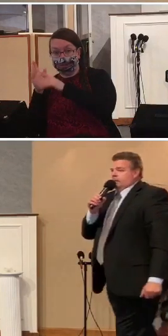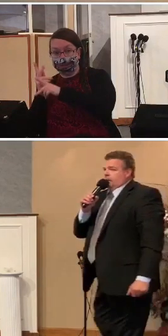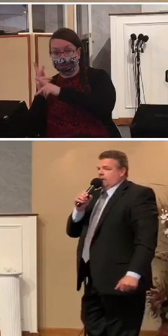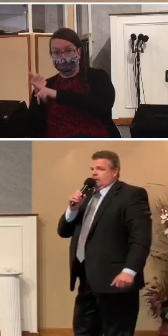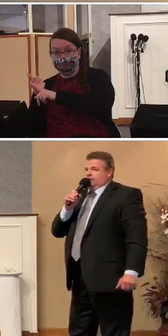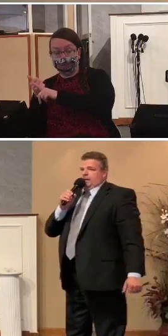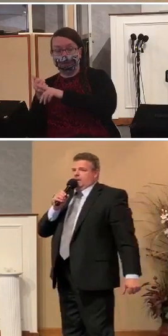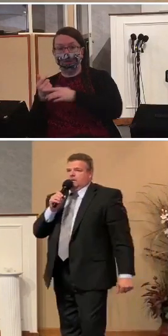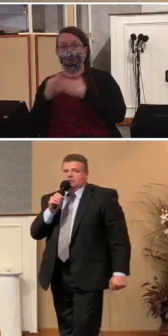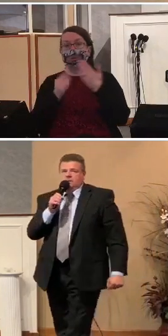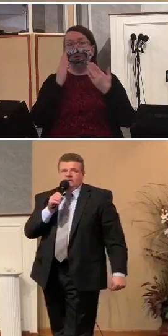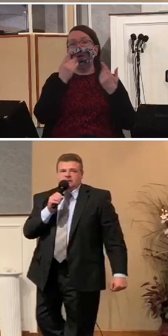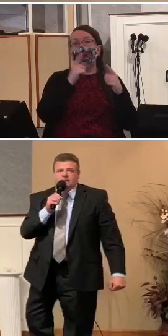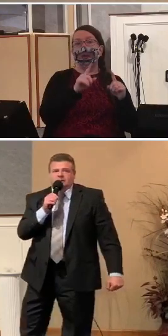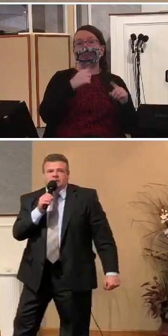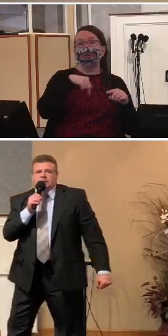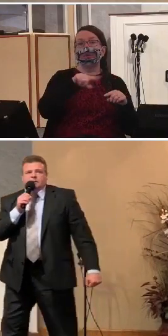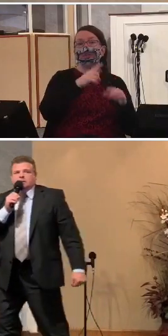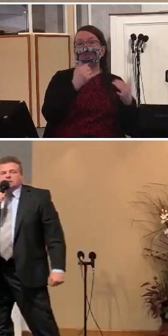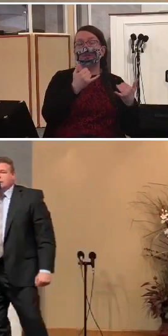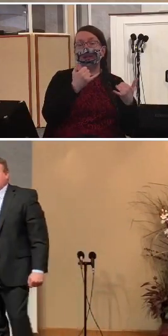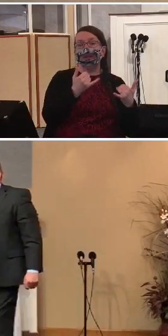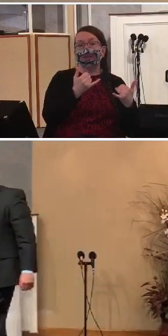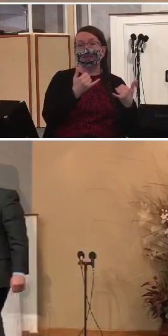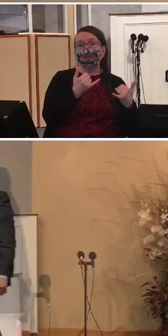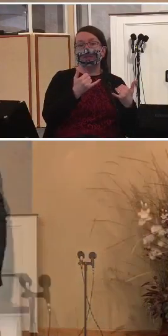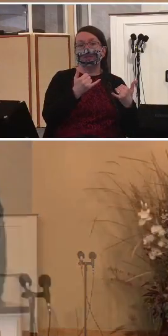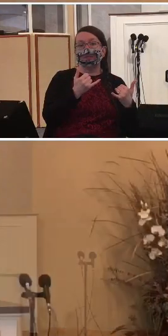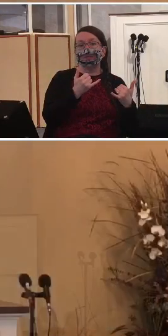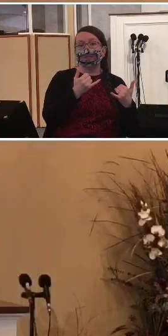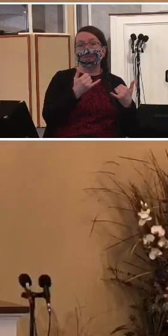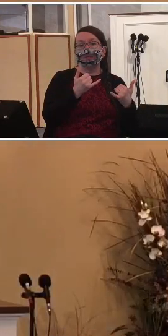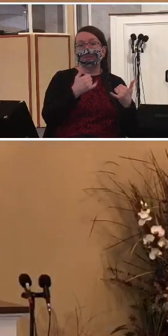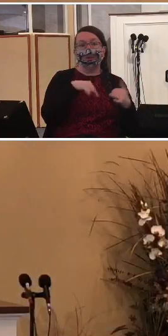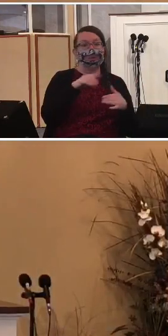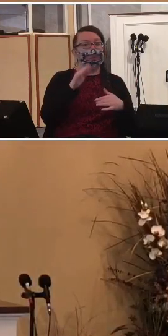¿No hubiésemos estado hablando sobre Pedro? No.